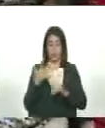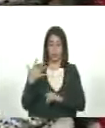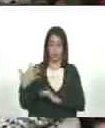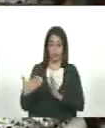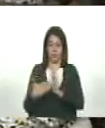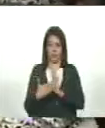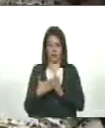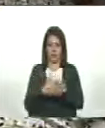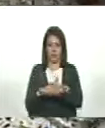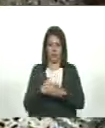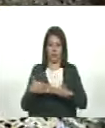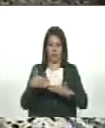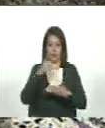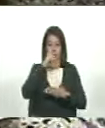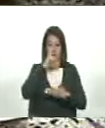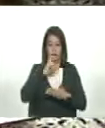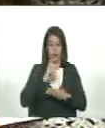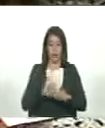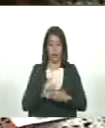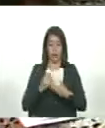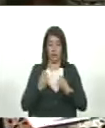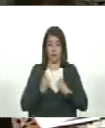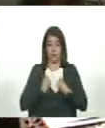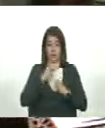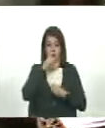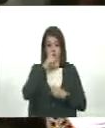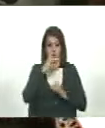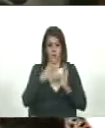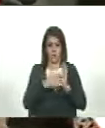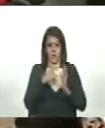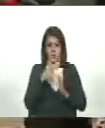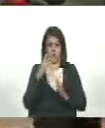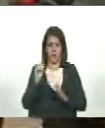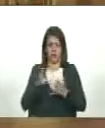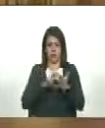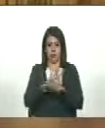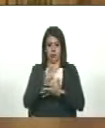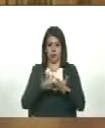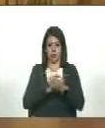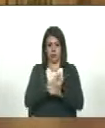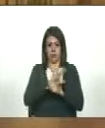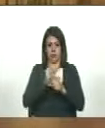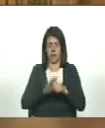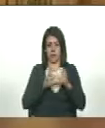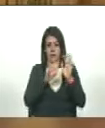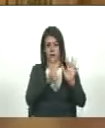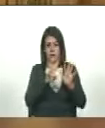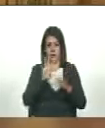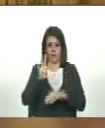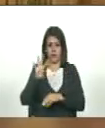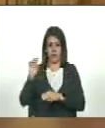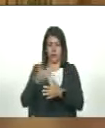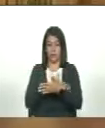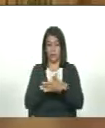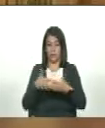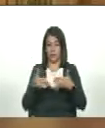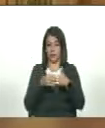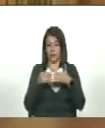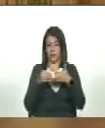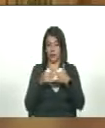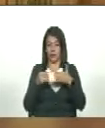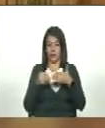65.000 millones al año, vivió el año 2020 en medio de la pandemia con 740 millones de